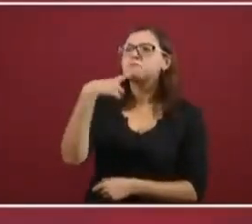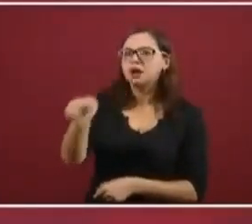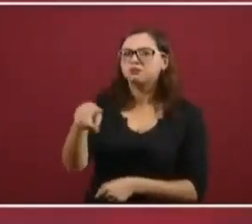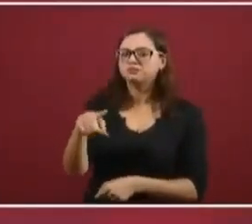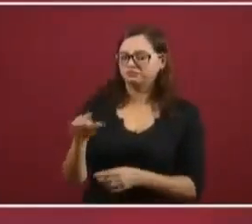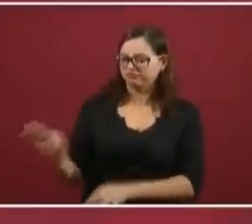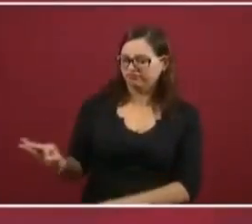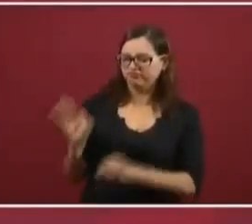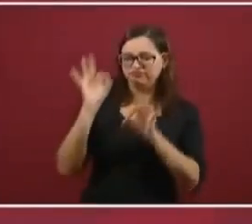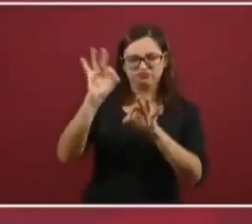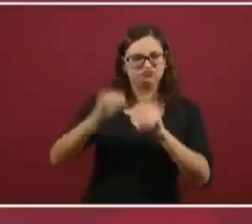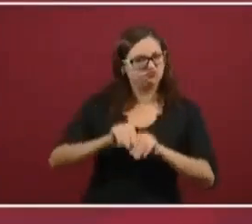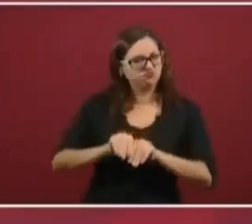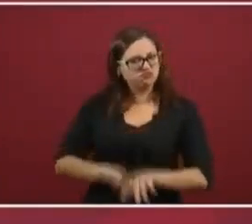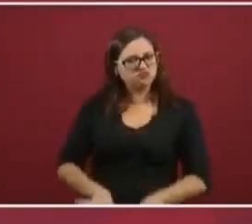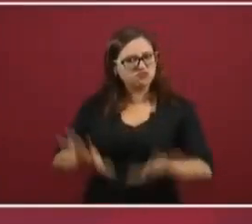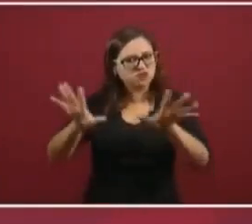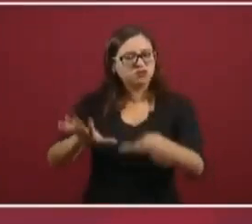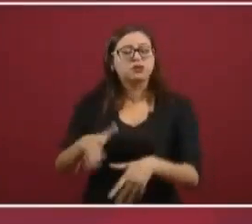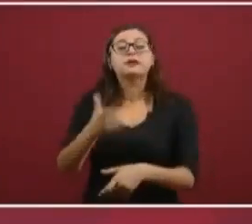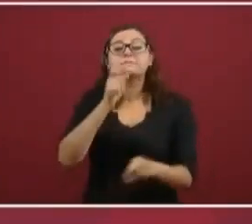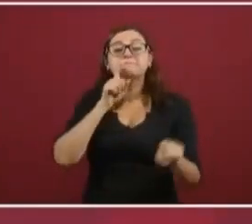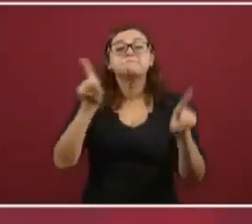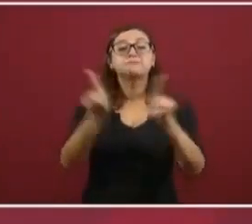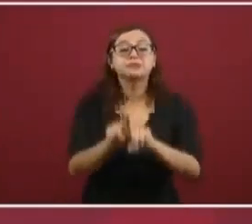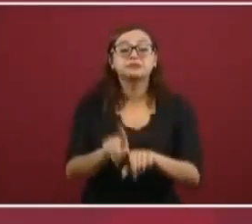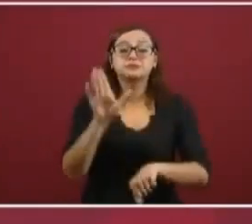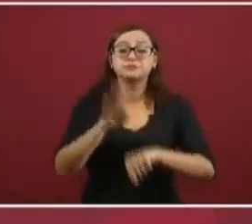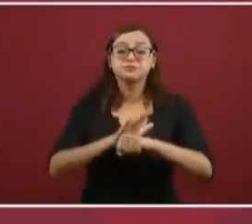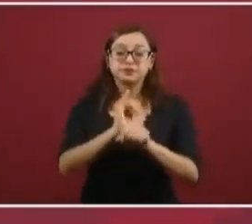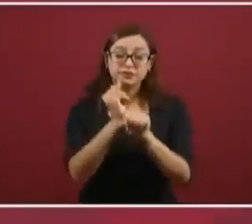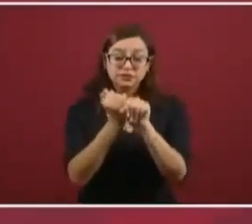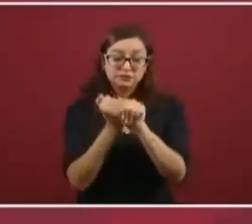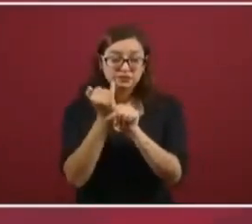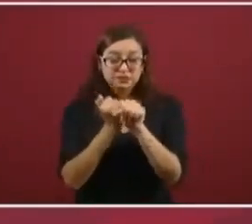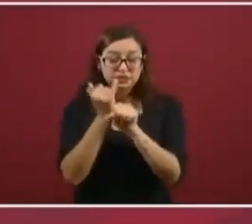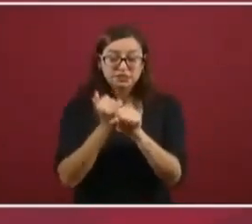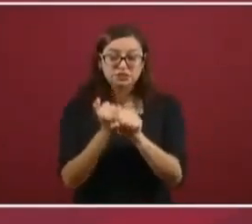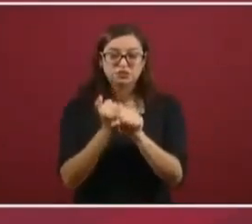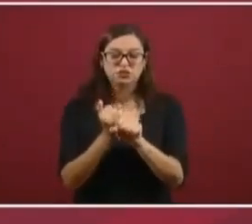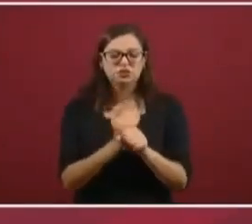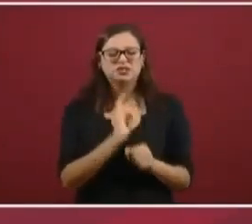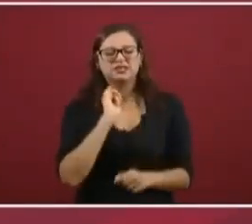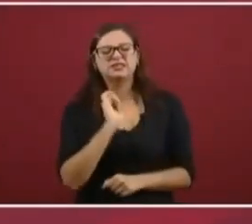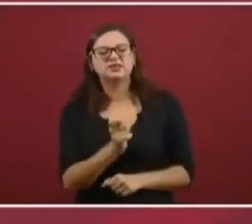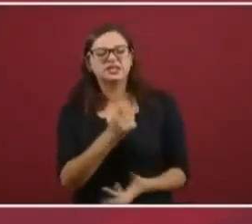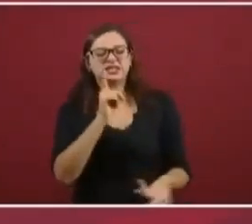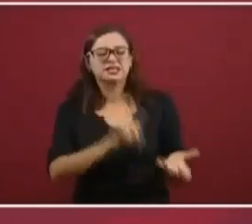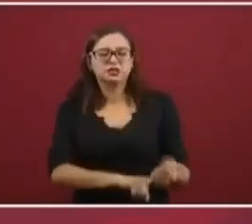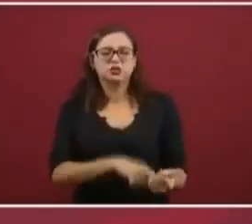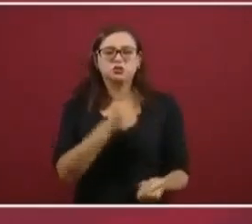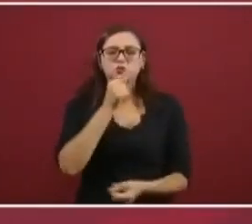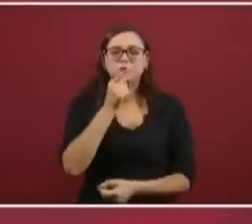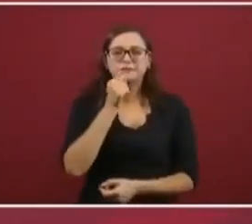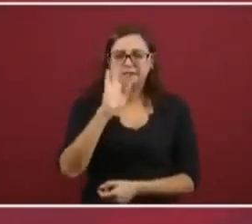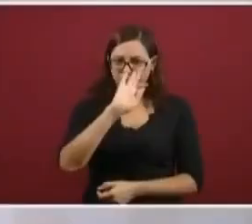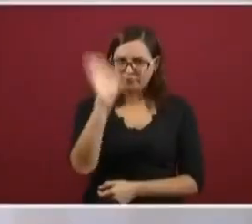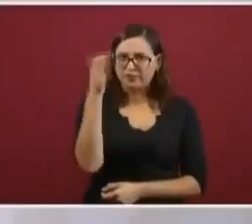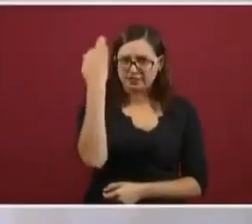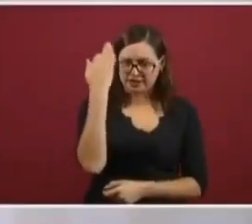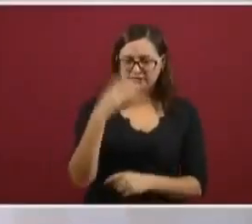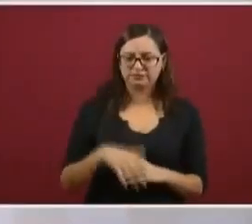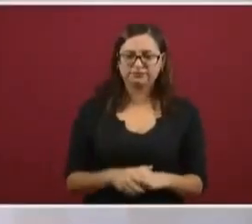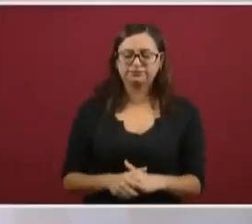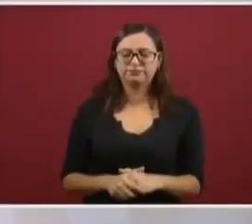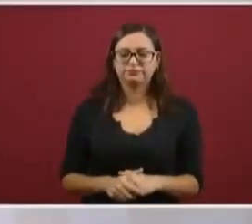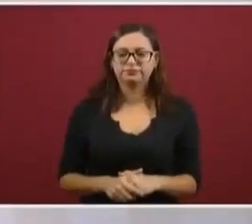y se investigue más sobre el manejo de la Policía Federal